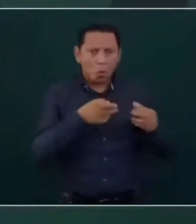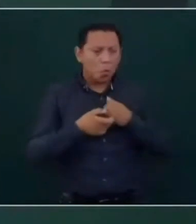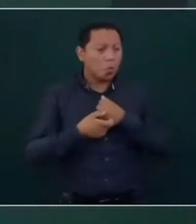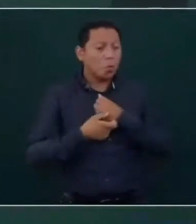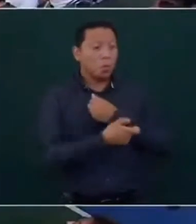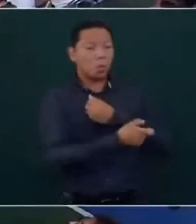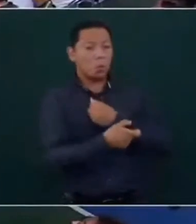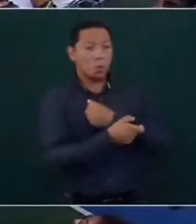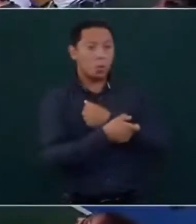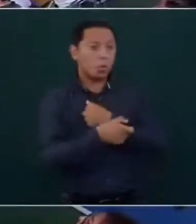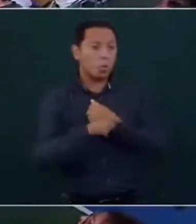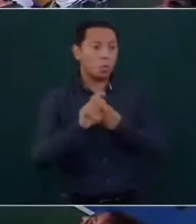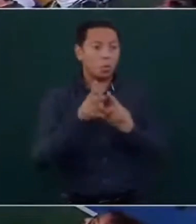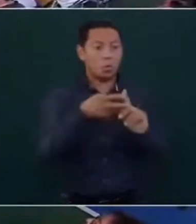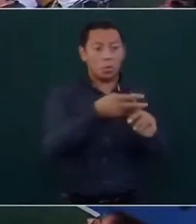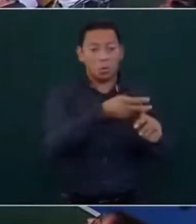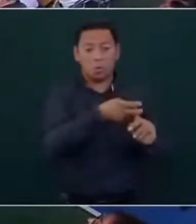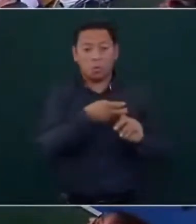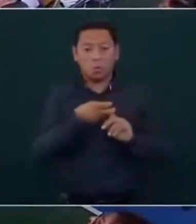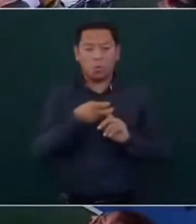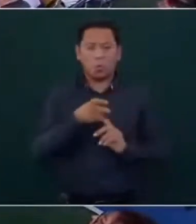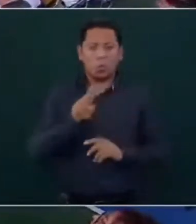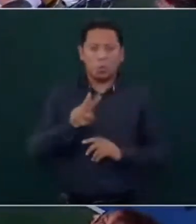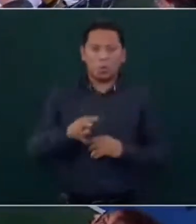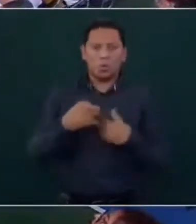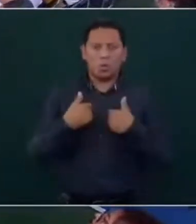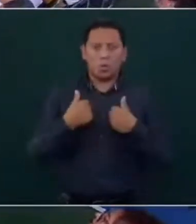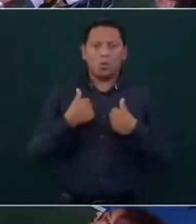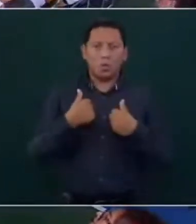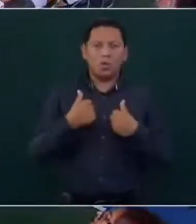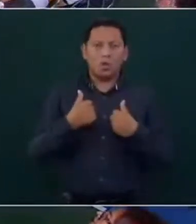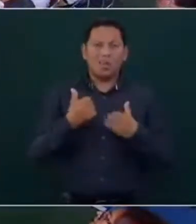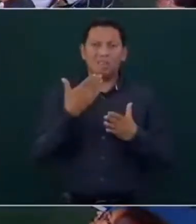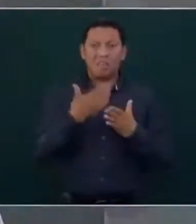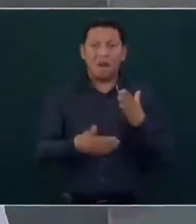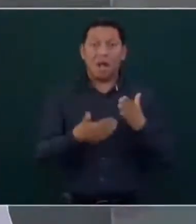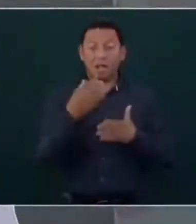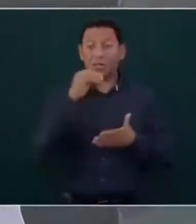extorsión, porque muchas veces no se denuncian,